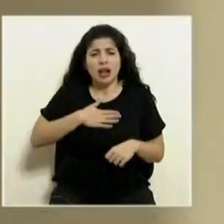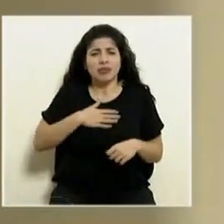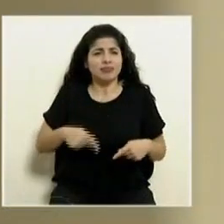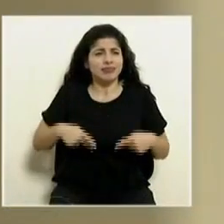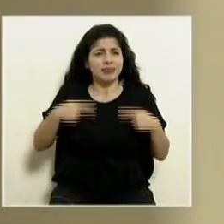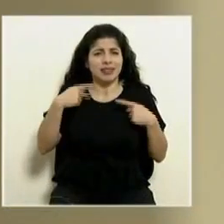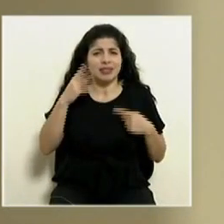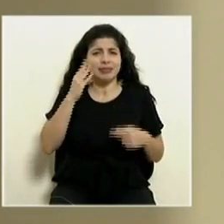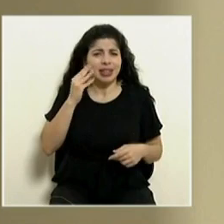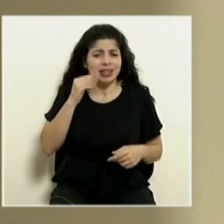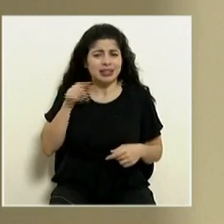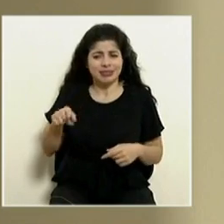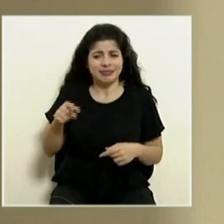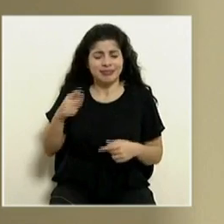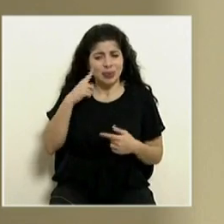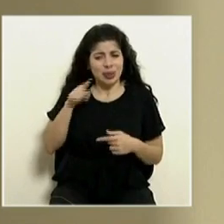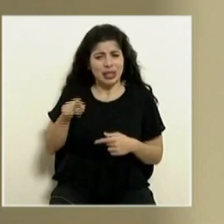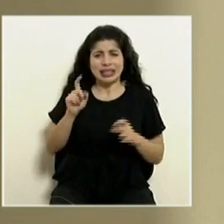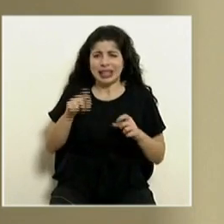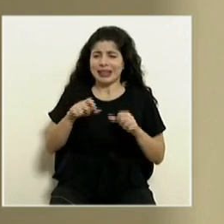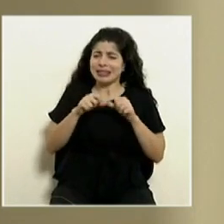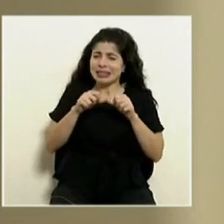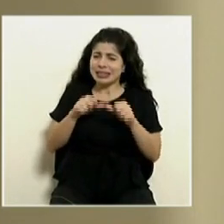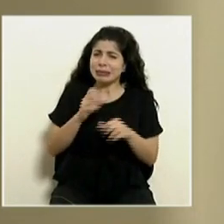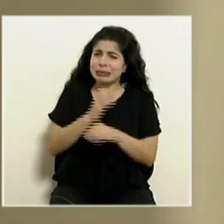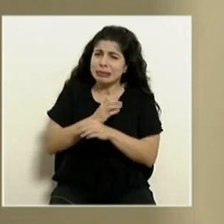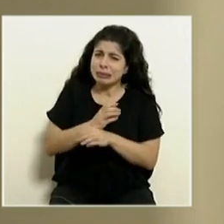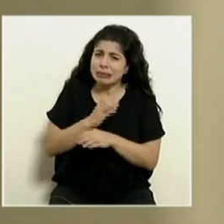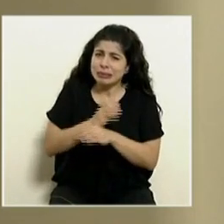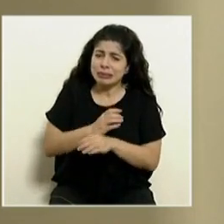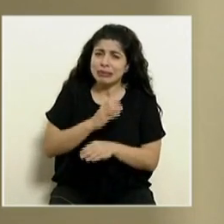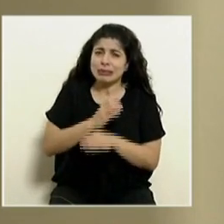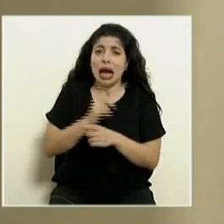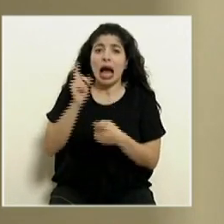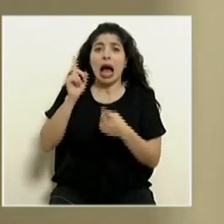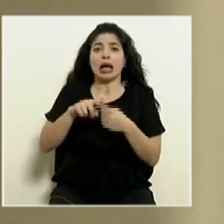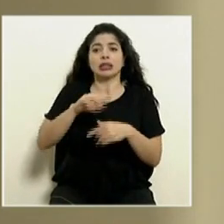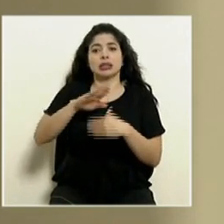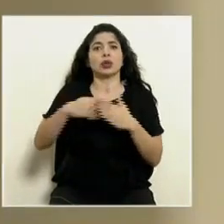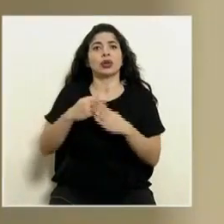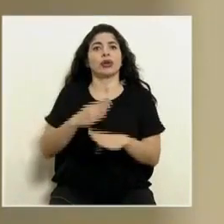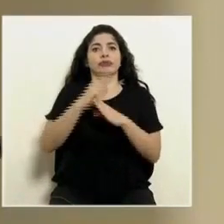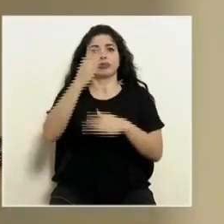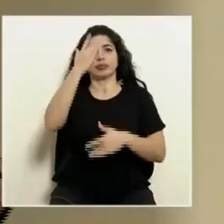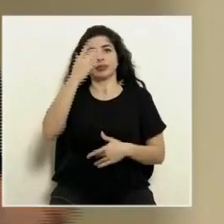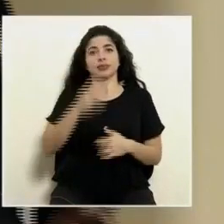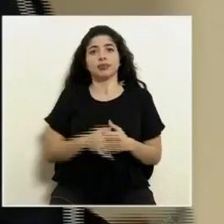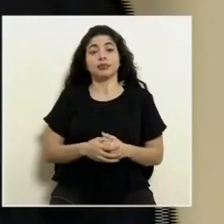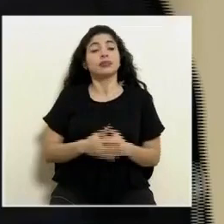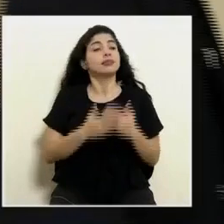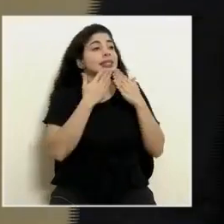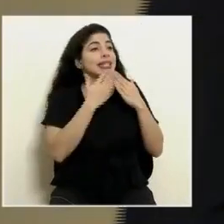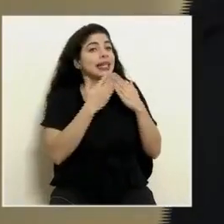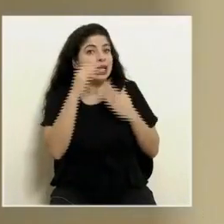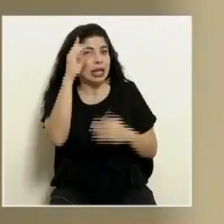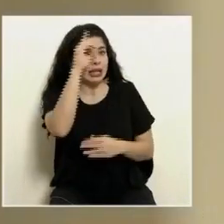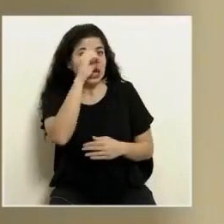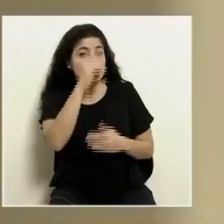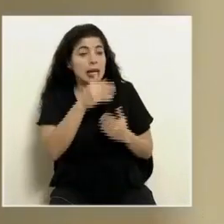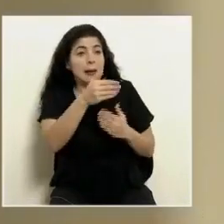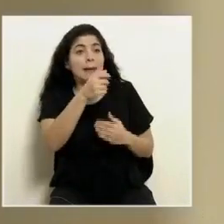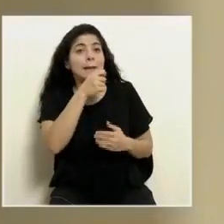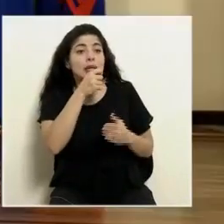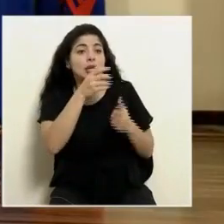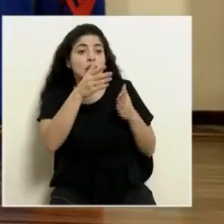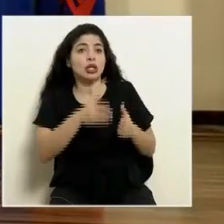Tenemos que seguirnos cuidando mucho mientras nos alcance esa inmunidad de rebaño. Muchas gracias, Daniel. La siguiente colega